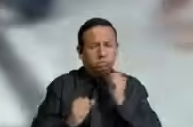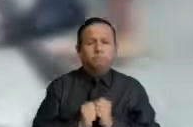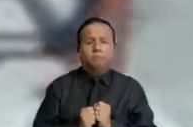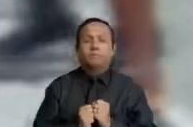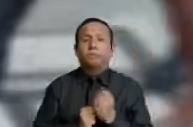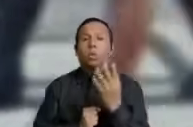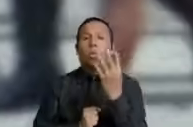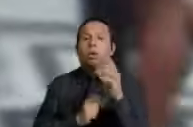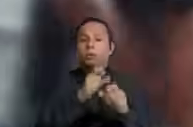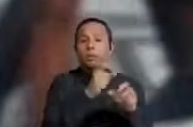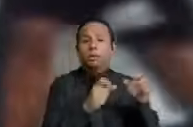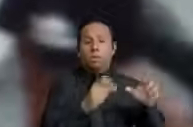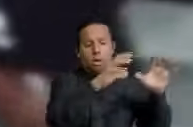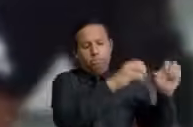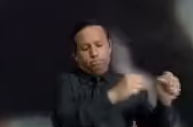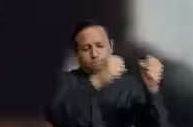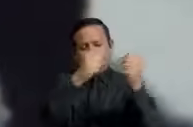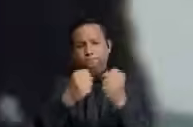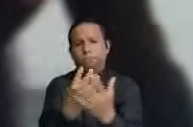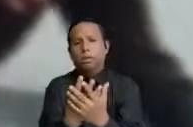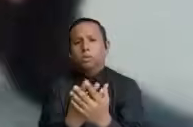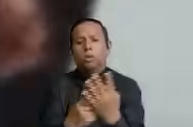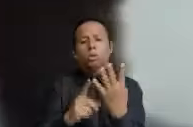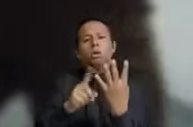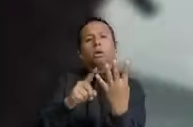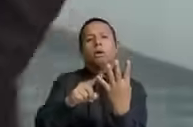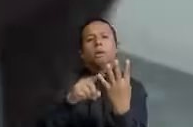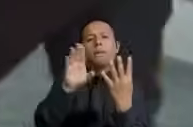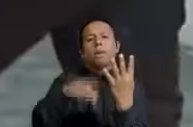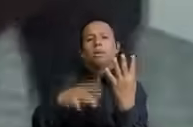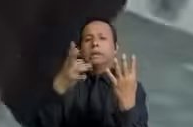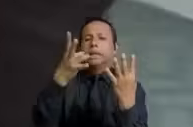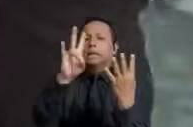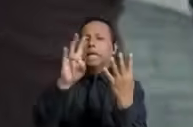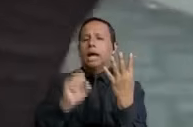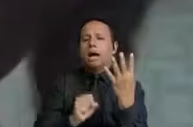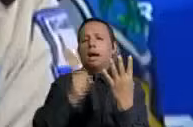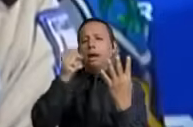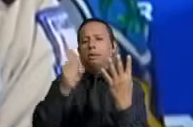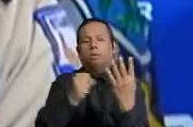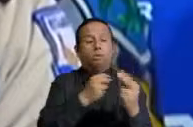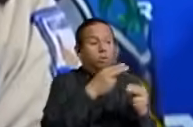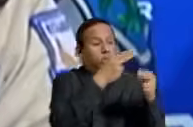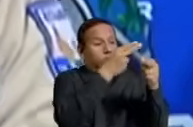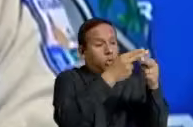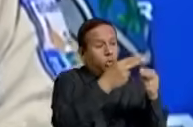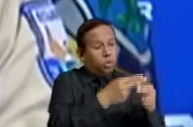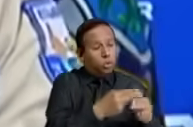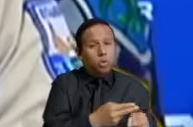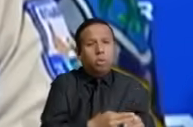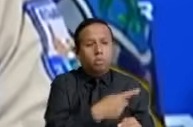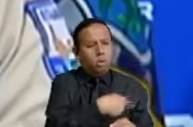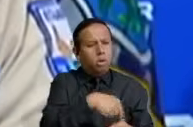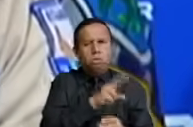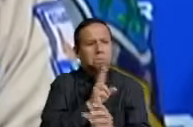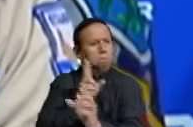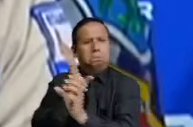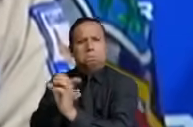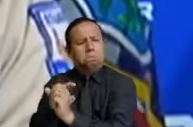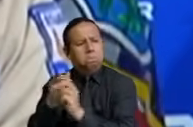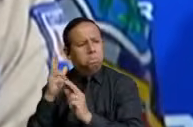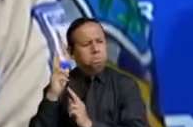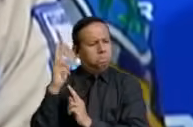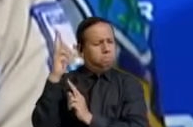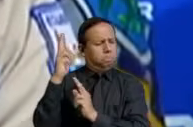sujetos fueron detenidos entre ellos un menor de 17 años de edad según los registros No son no son miembros de las fuerzas armadas